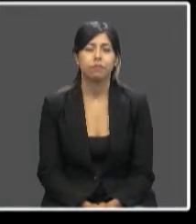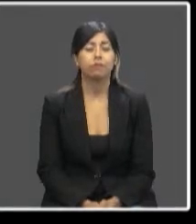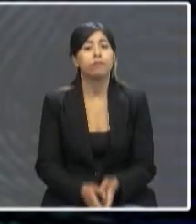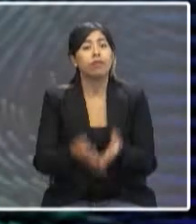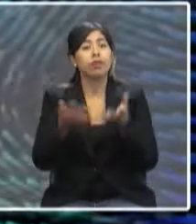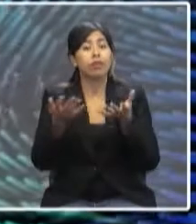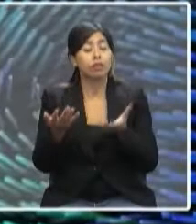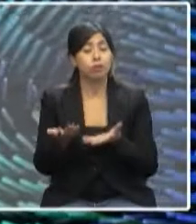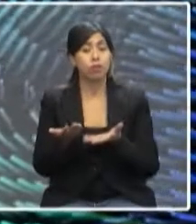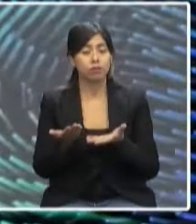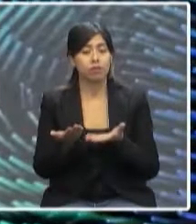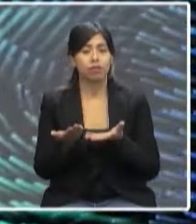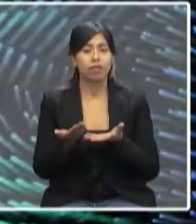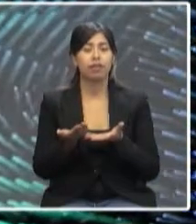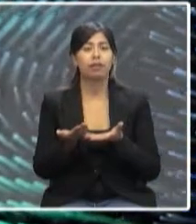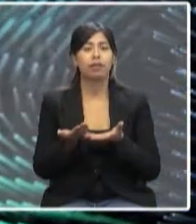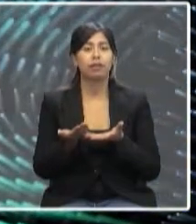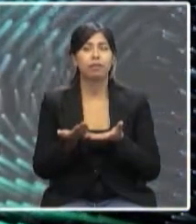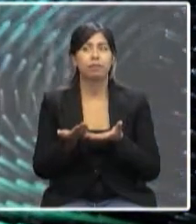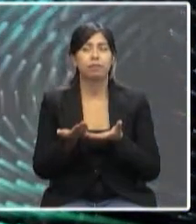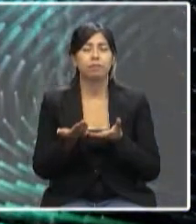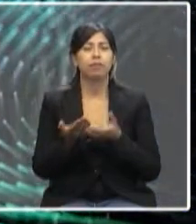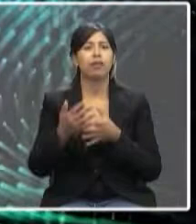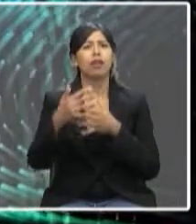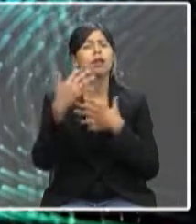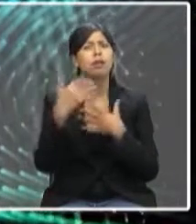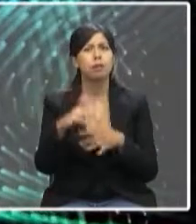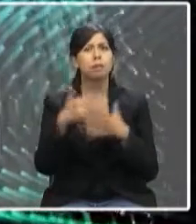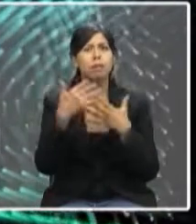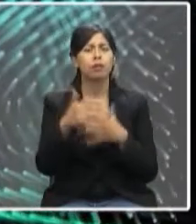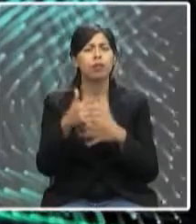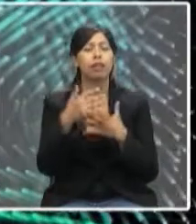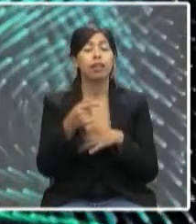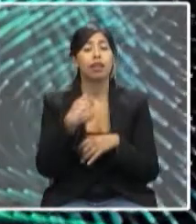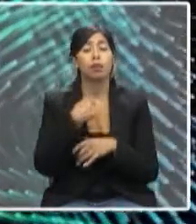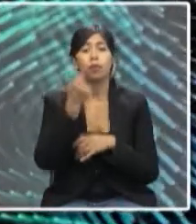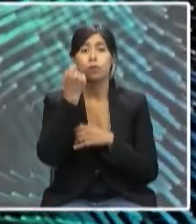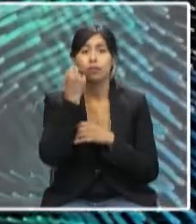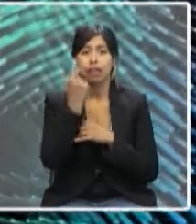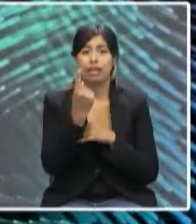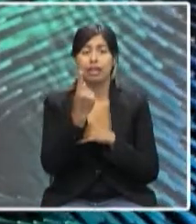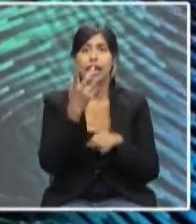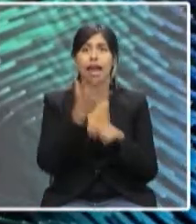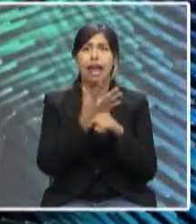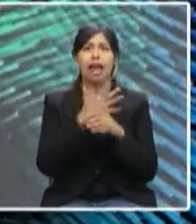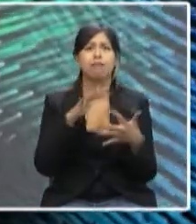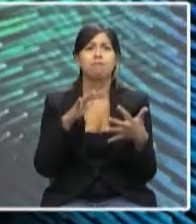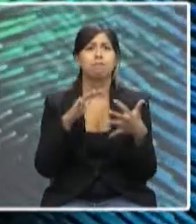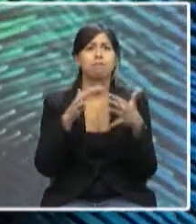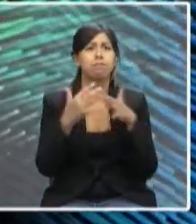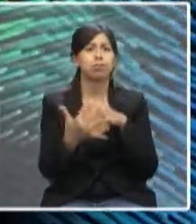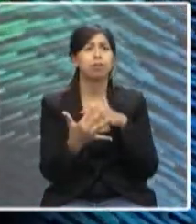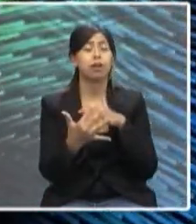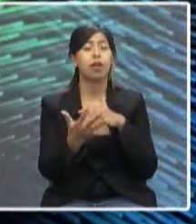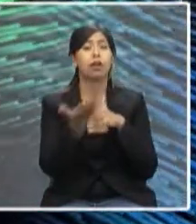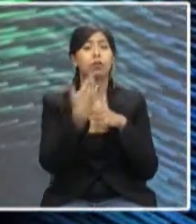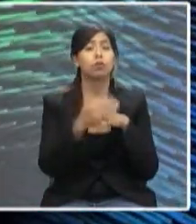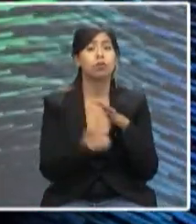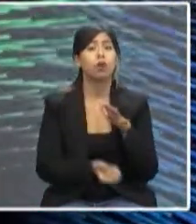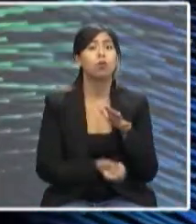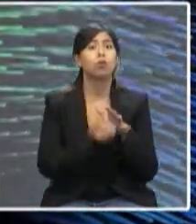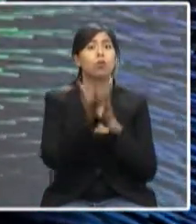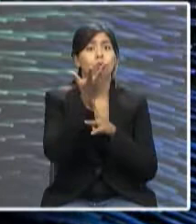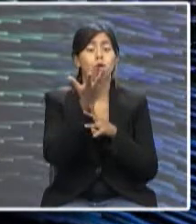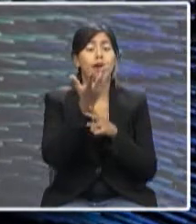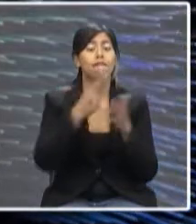Entonces, es muy importante entender que para cuando tuvimos disrupción a nivel de crear una nueva plataforma tecnológica,